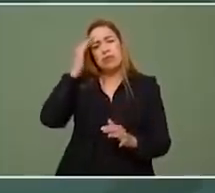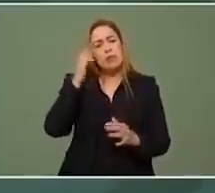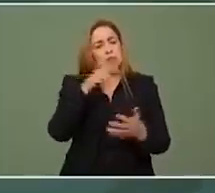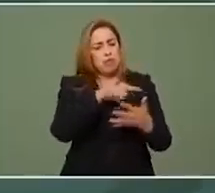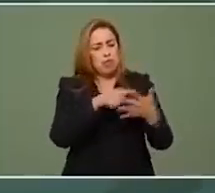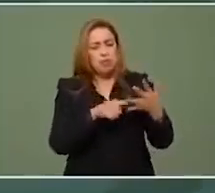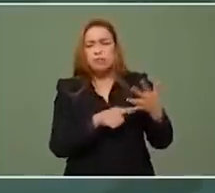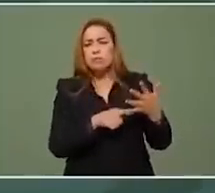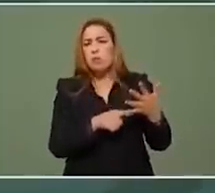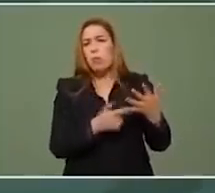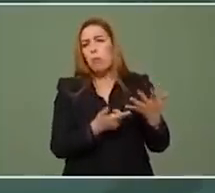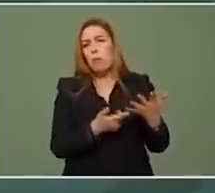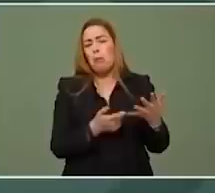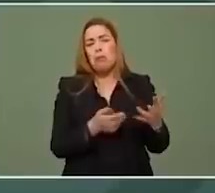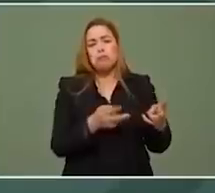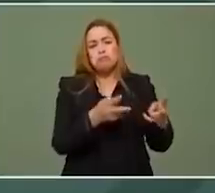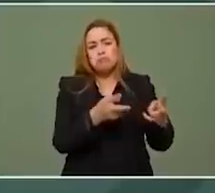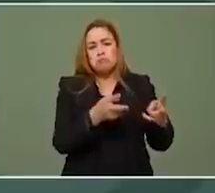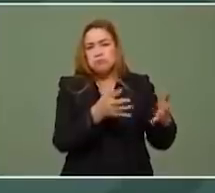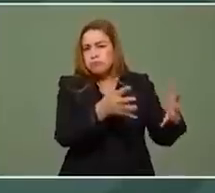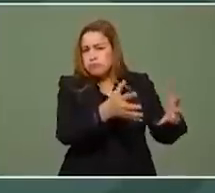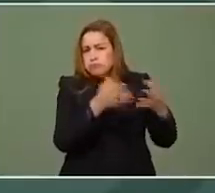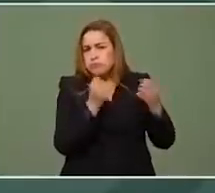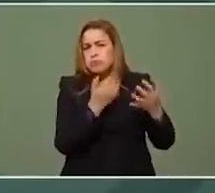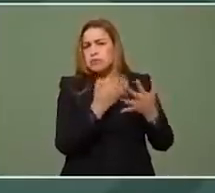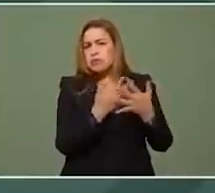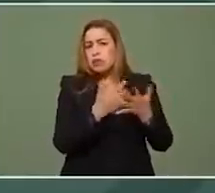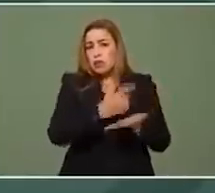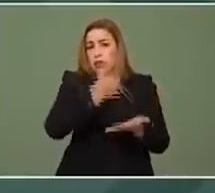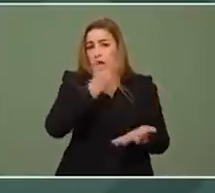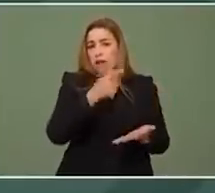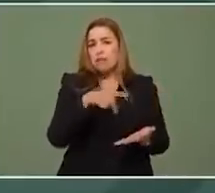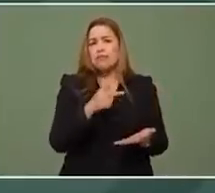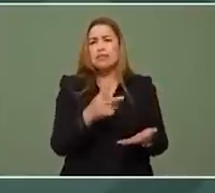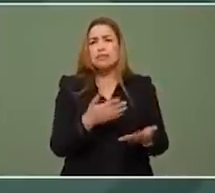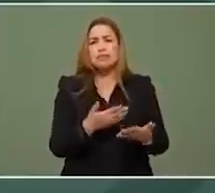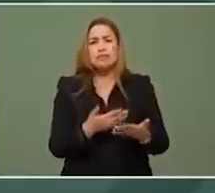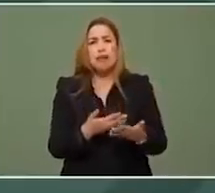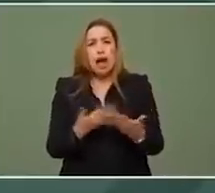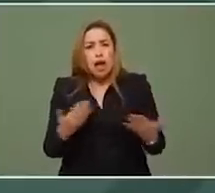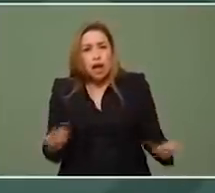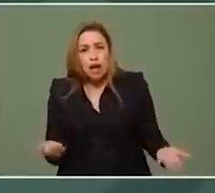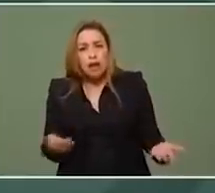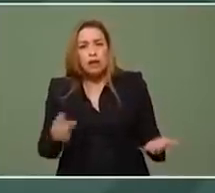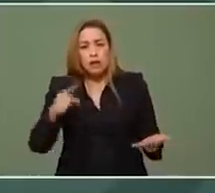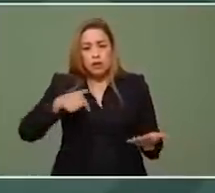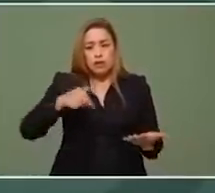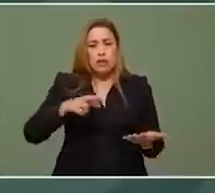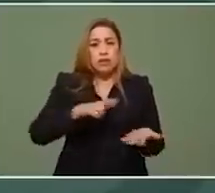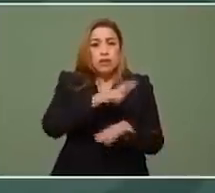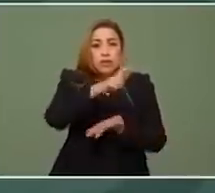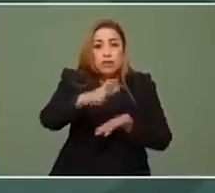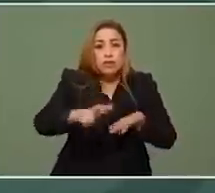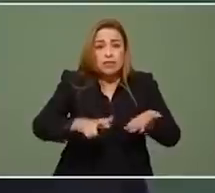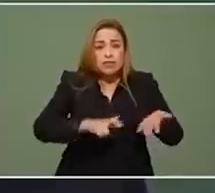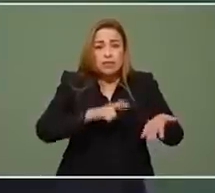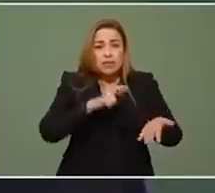los hechos de corrupción ahora con esta reforma